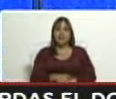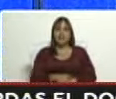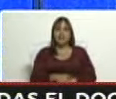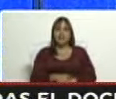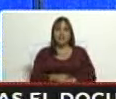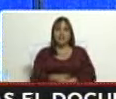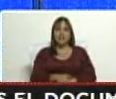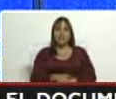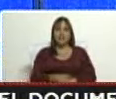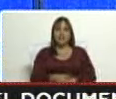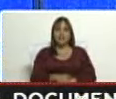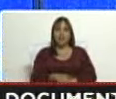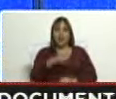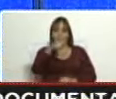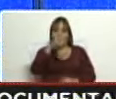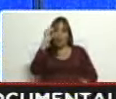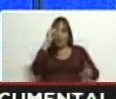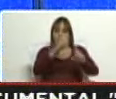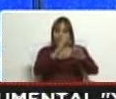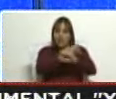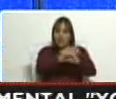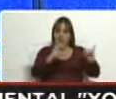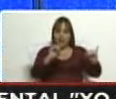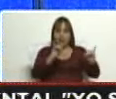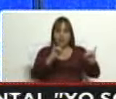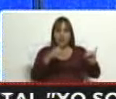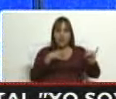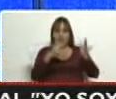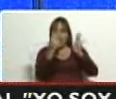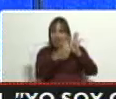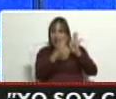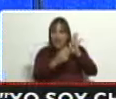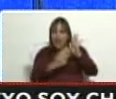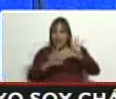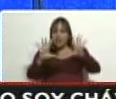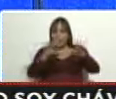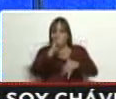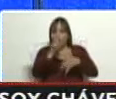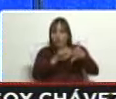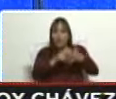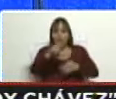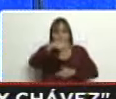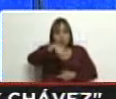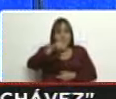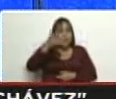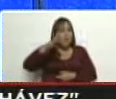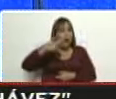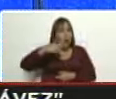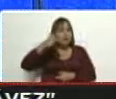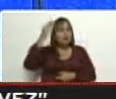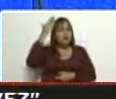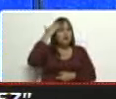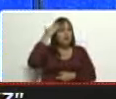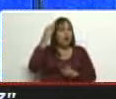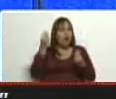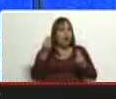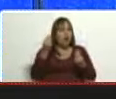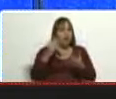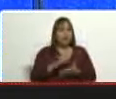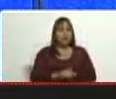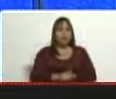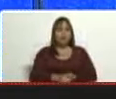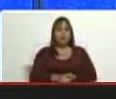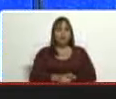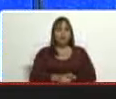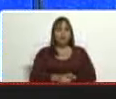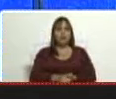Cuando termine este vértice, voy a leer los 10 vértices para que ustedes ya tengan el panorama.